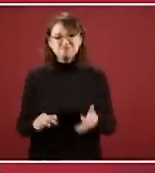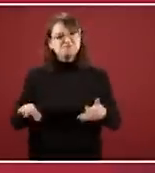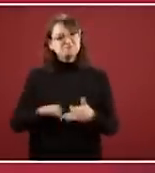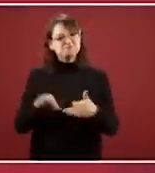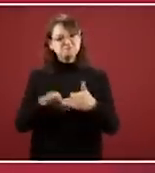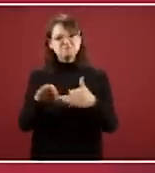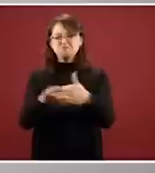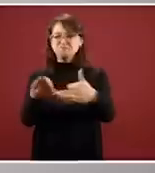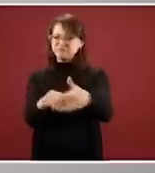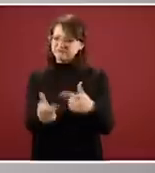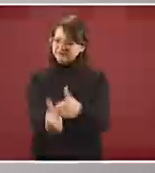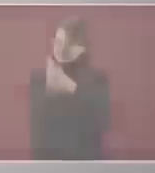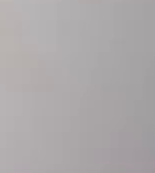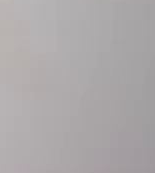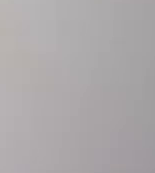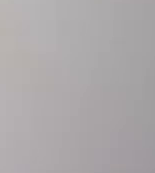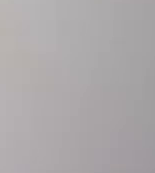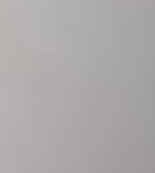Me da mucho gusto que la gente